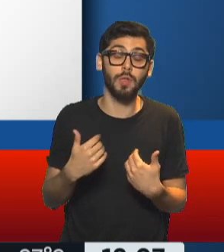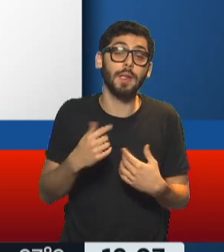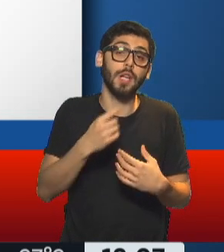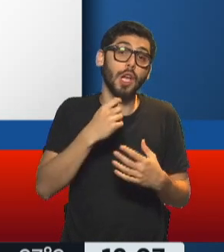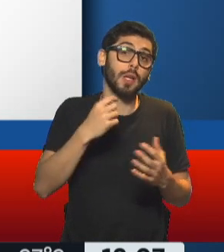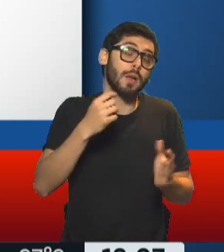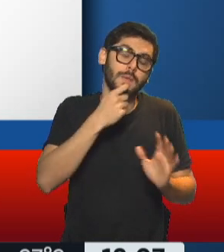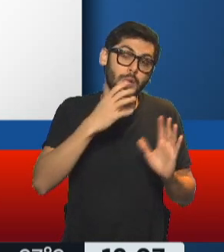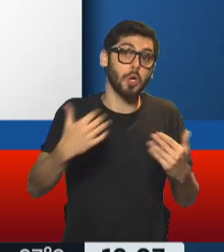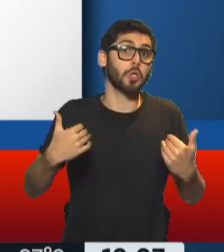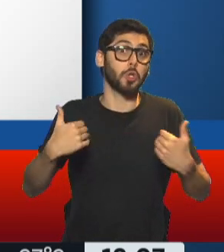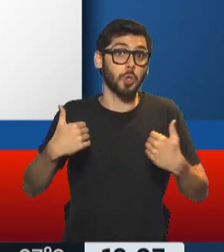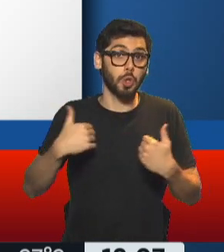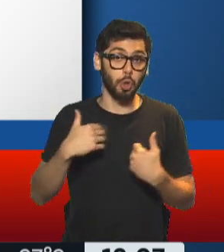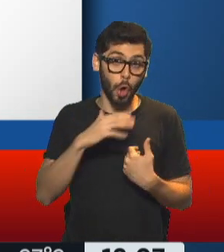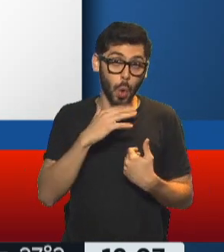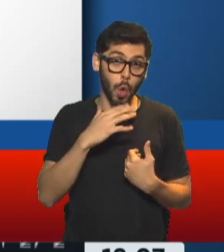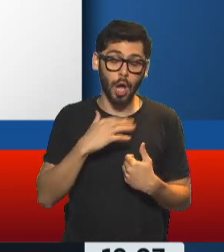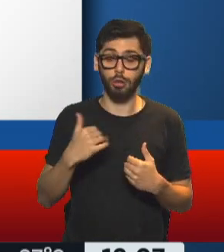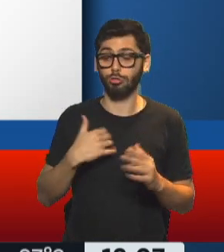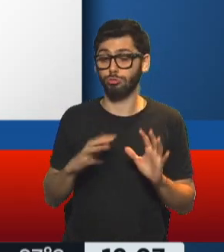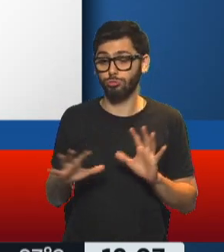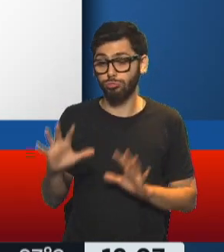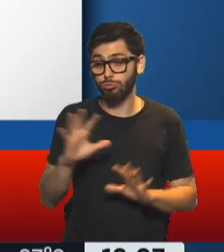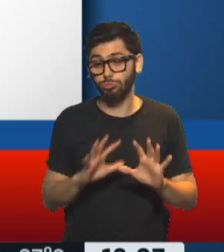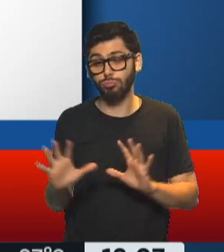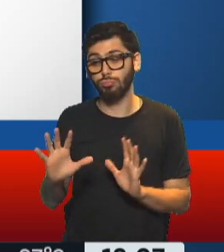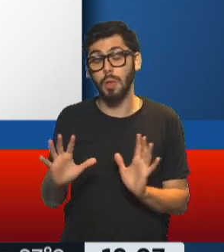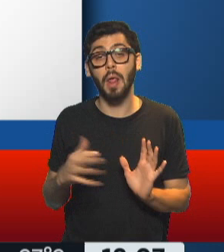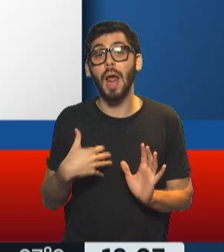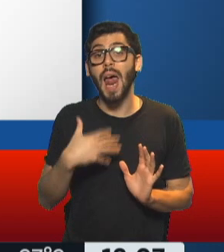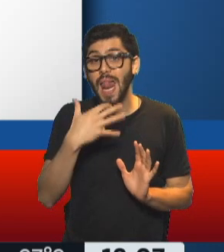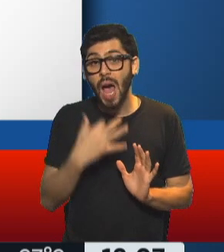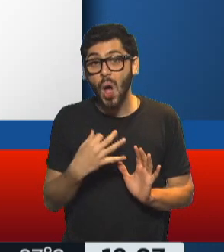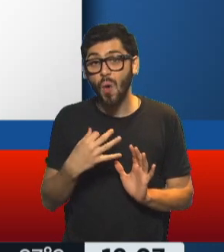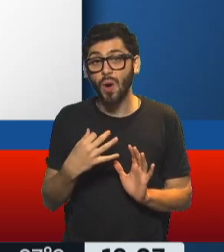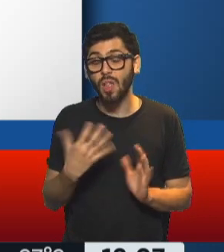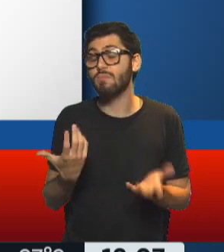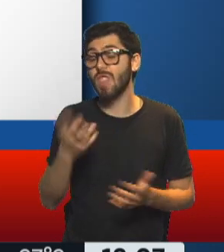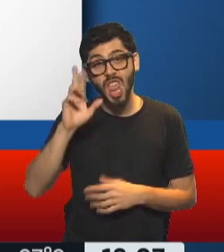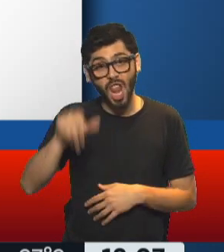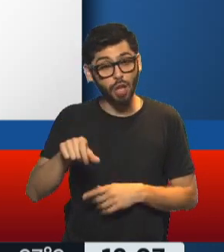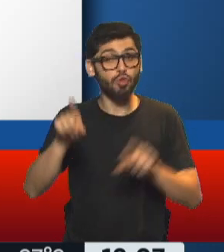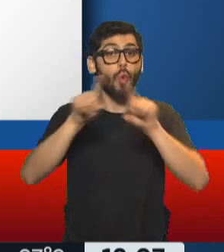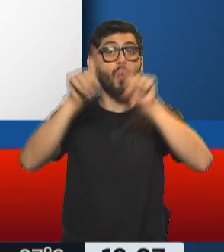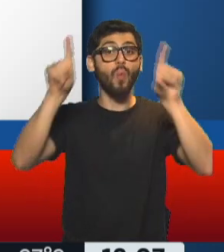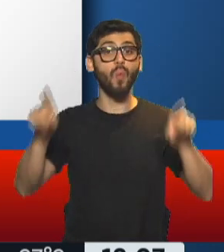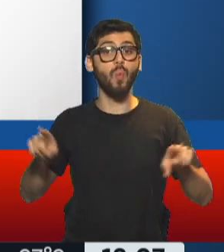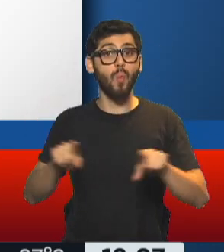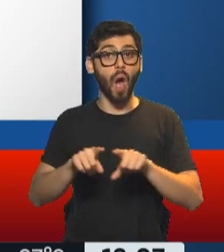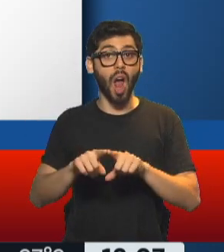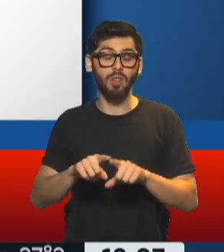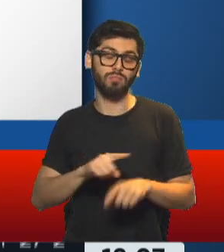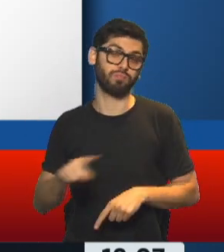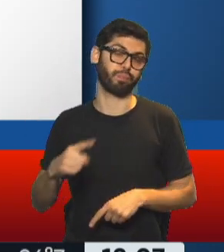Boca y estoy manejando toda esta situación, la verdad que tienen razón. Fueron perjudicados con el VAR.